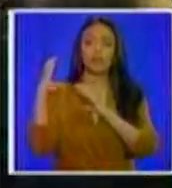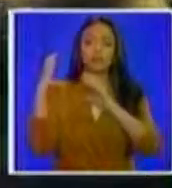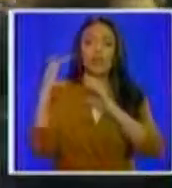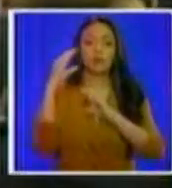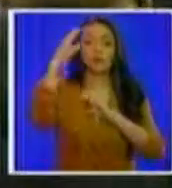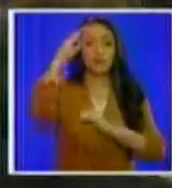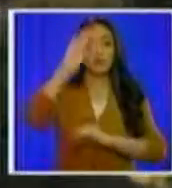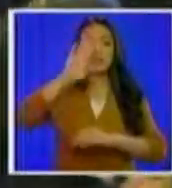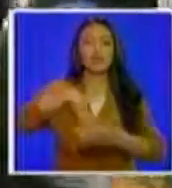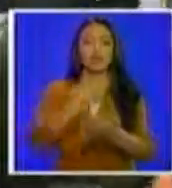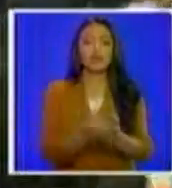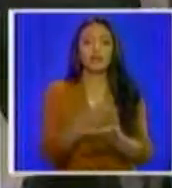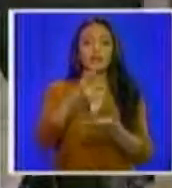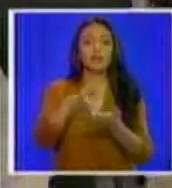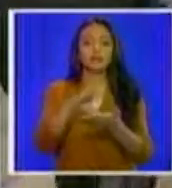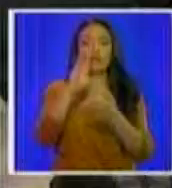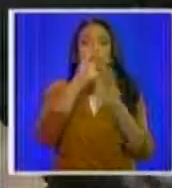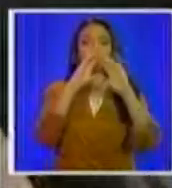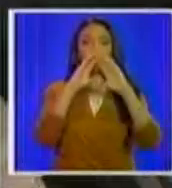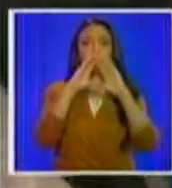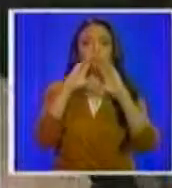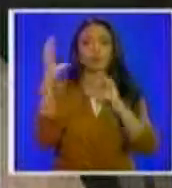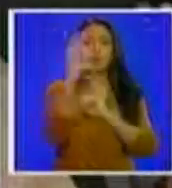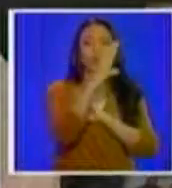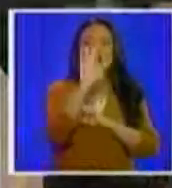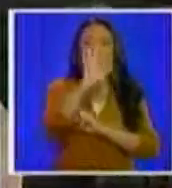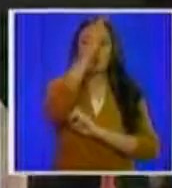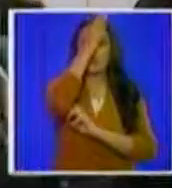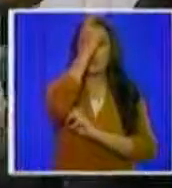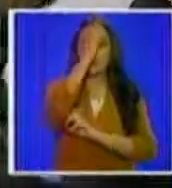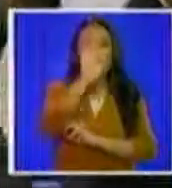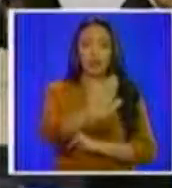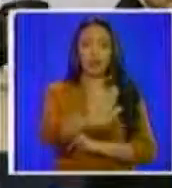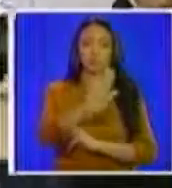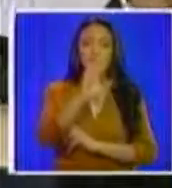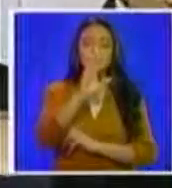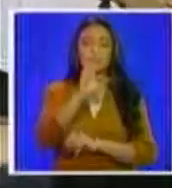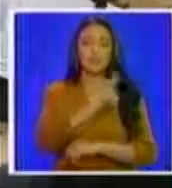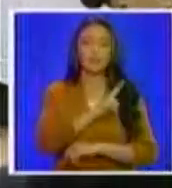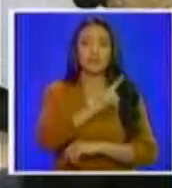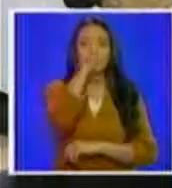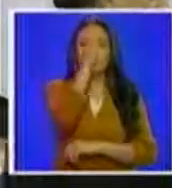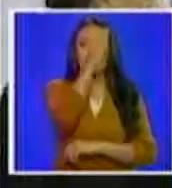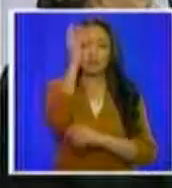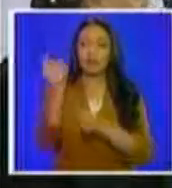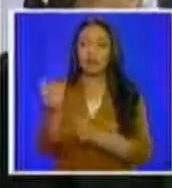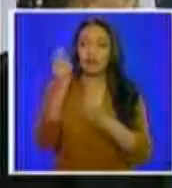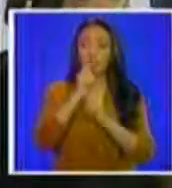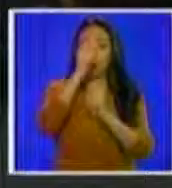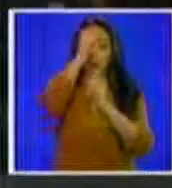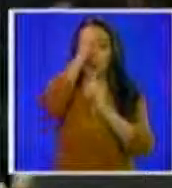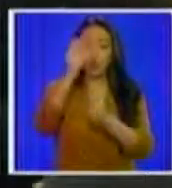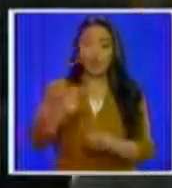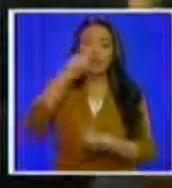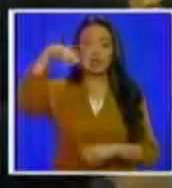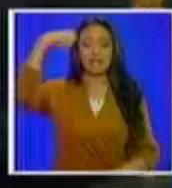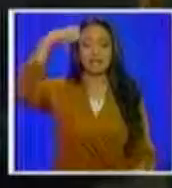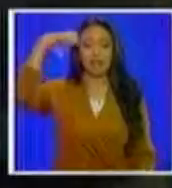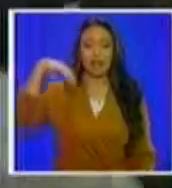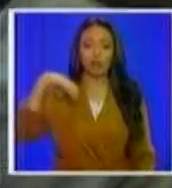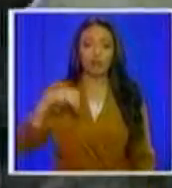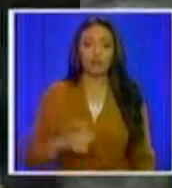hasta el Centro Cultural de la Universidad, en donde se instaló una capilla ardiente. Recibió honores de Estado.